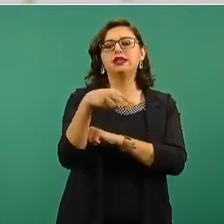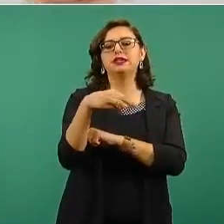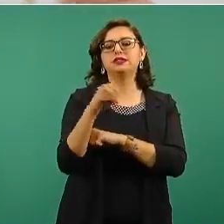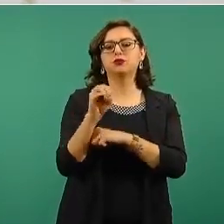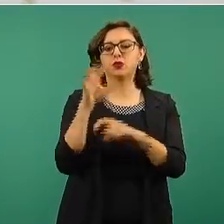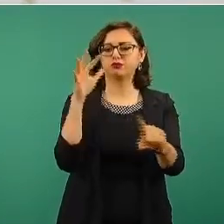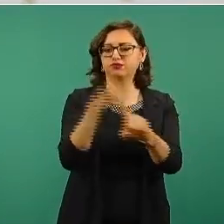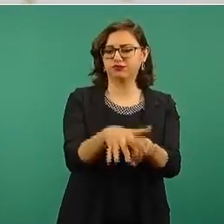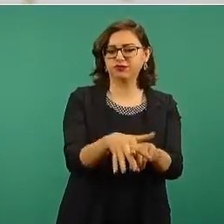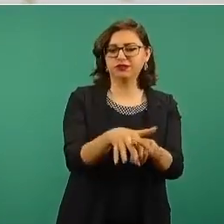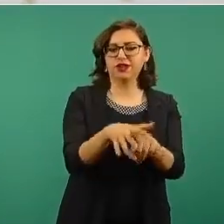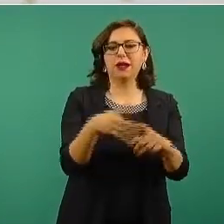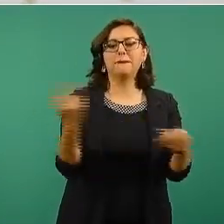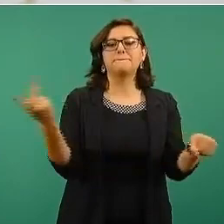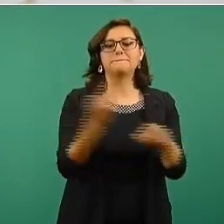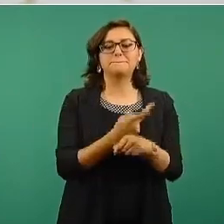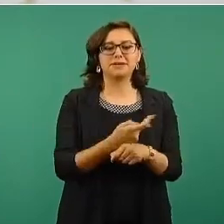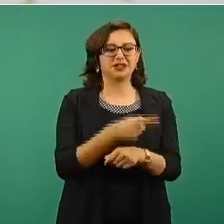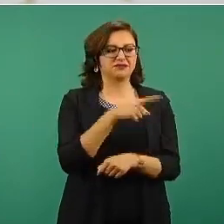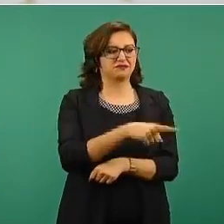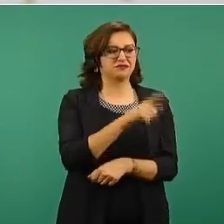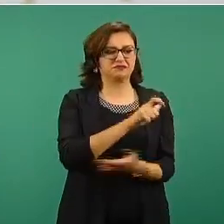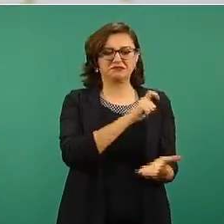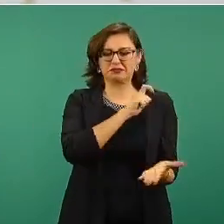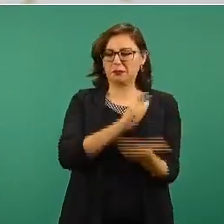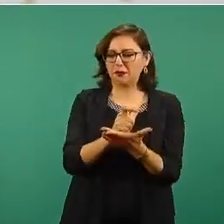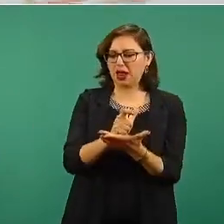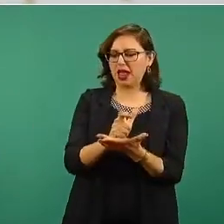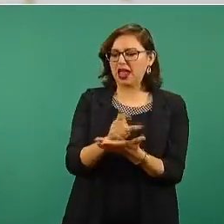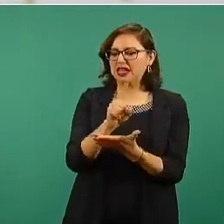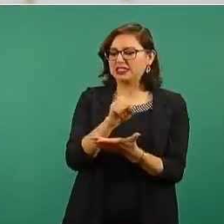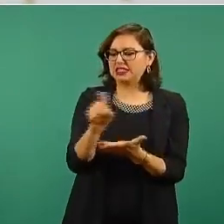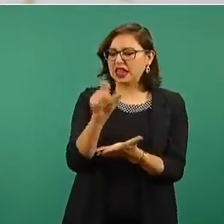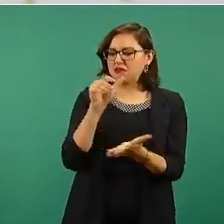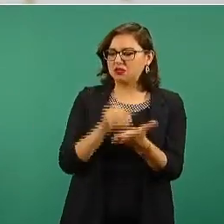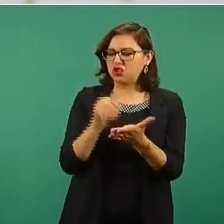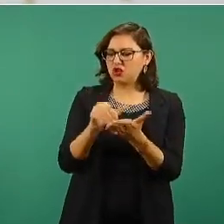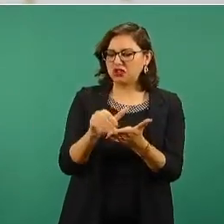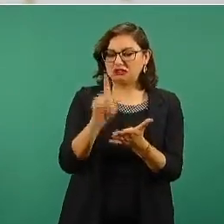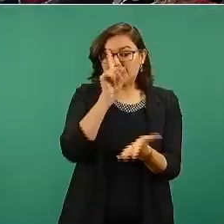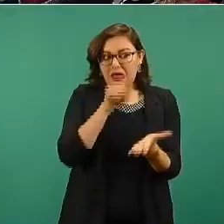y pagaban, no sé, 100 millones, me acuerdo.